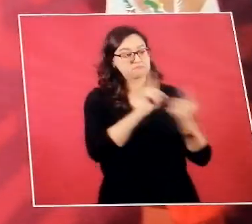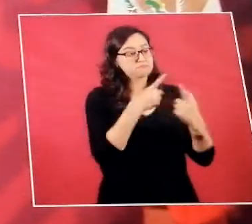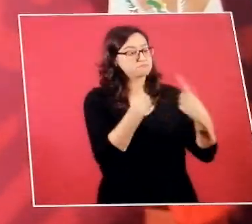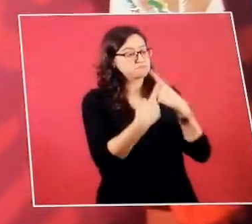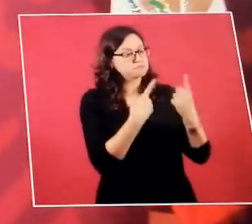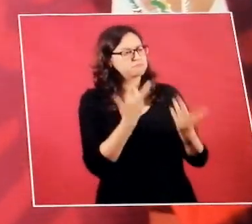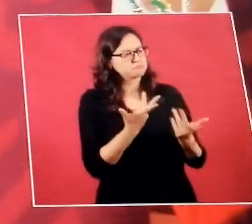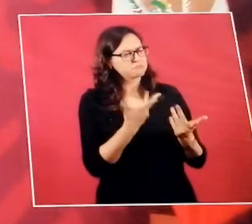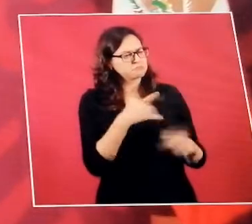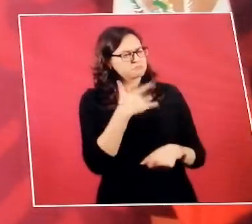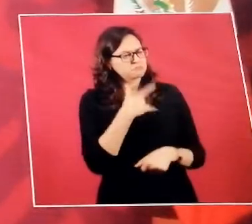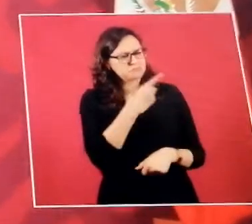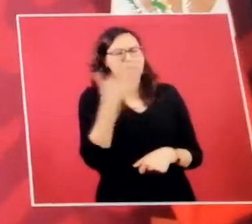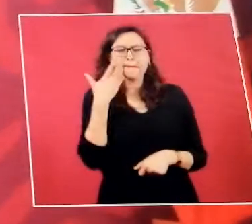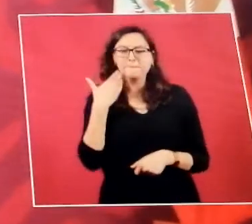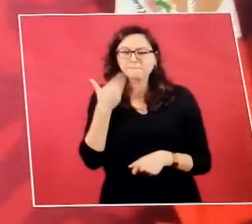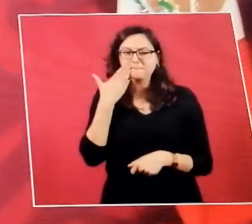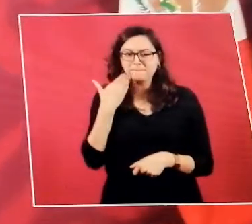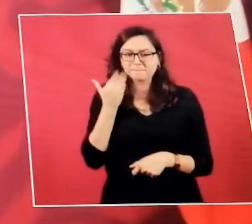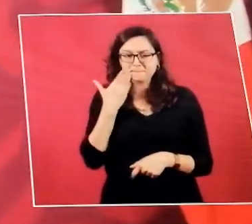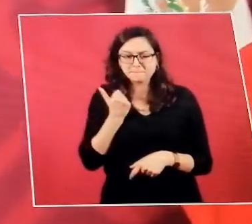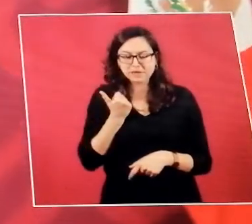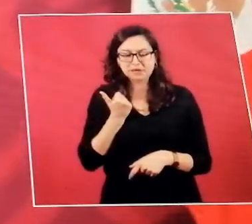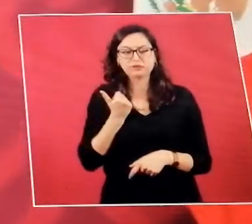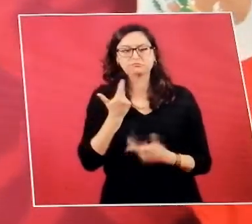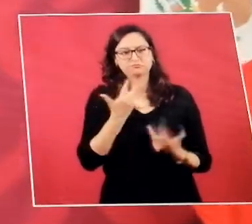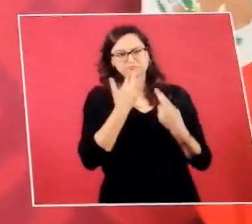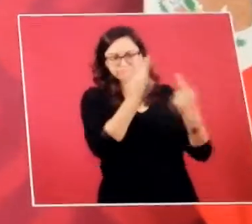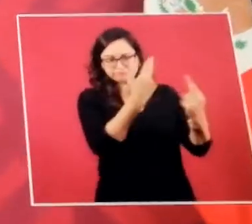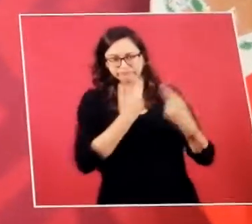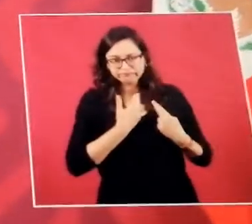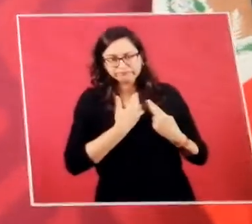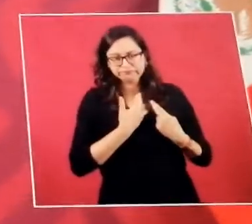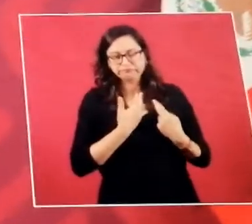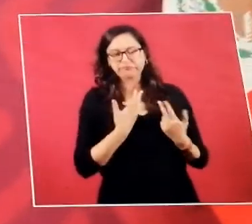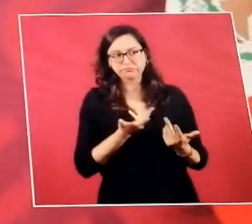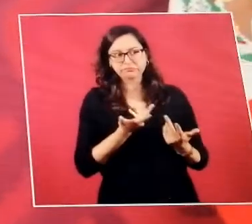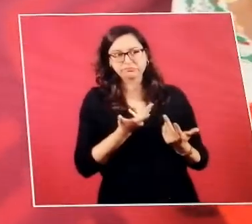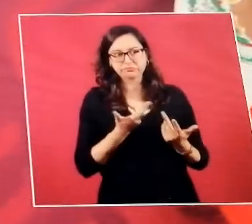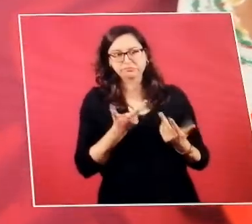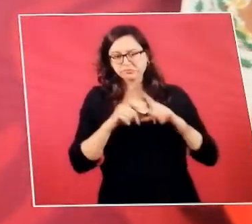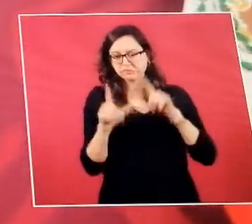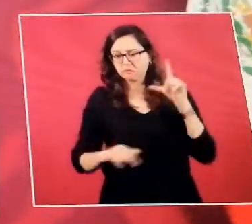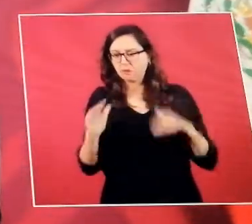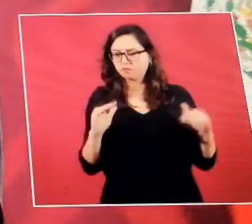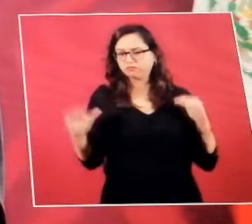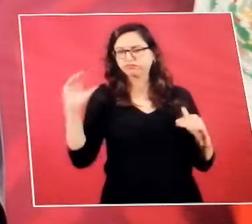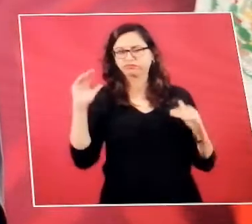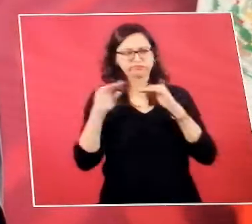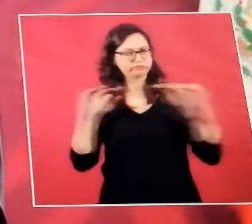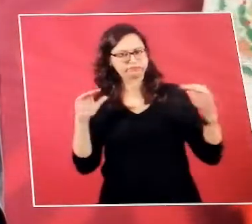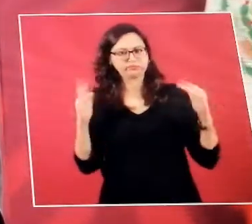una persona amable que respeta la soberanía de México,